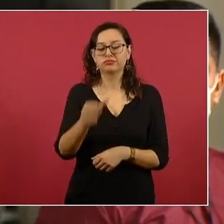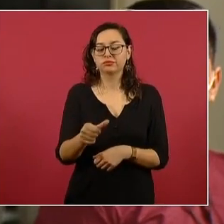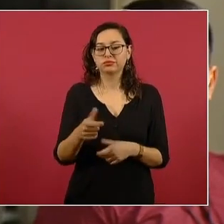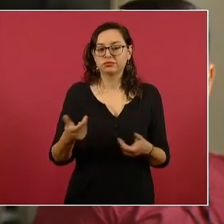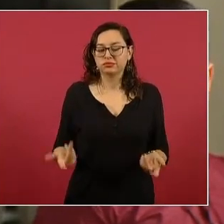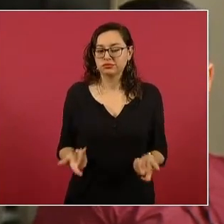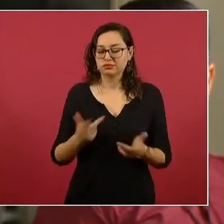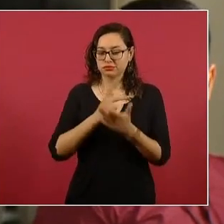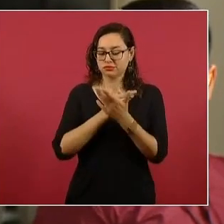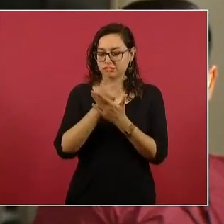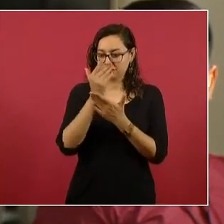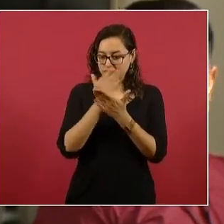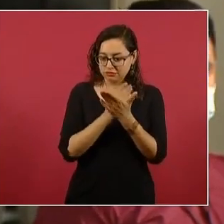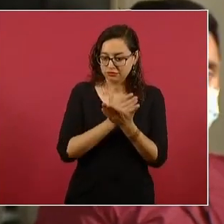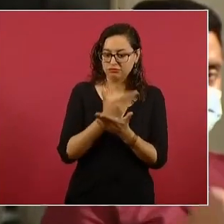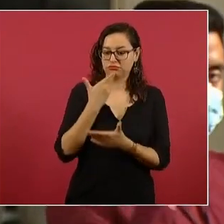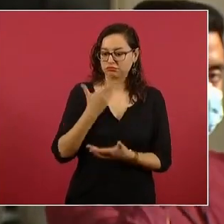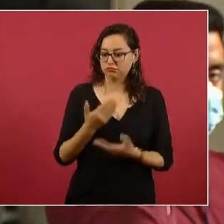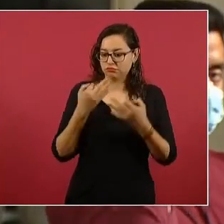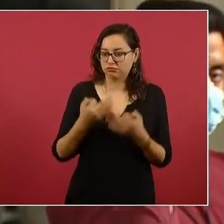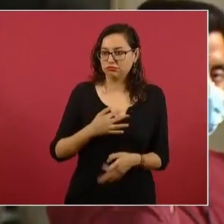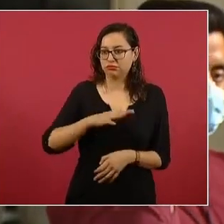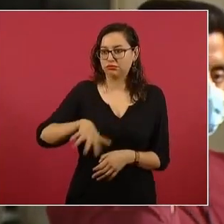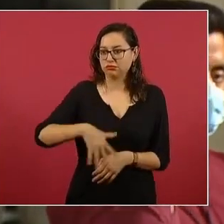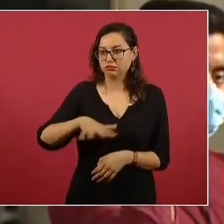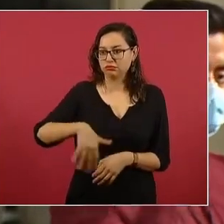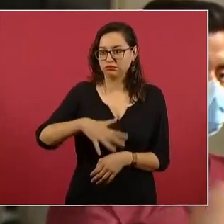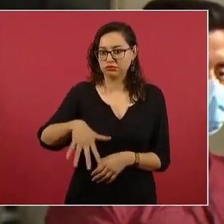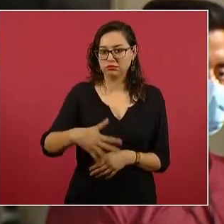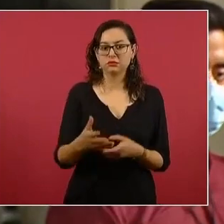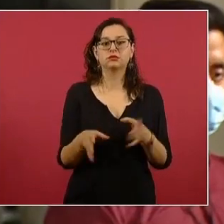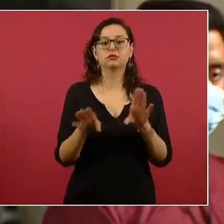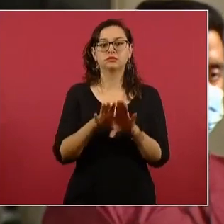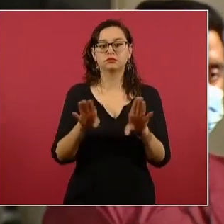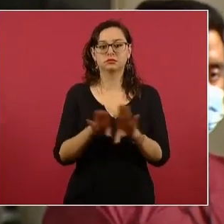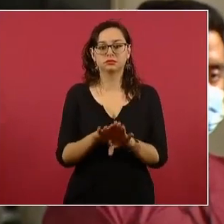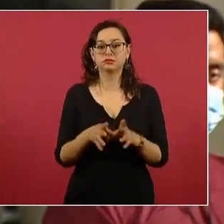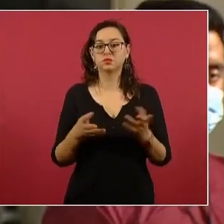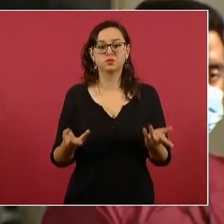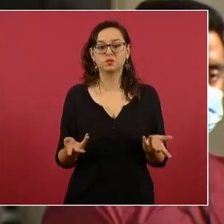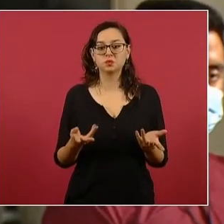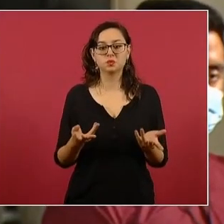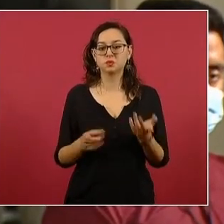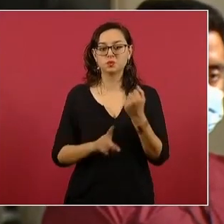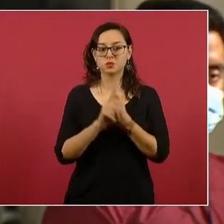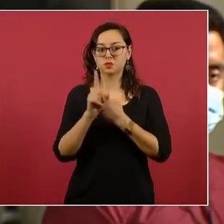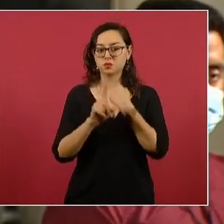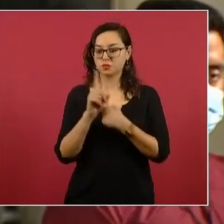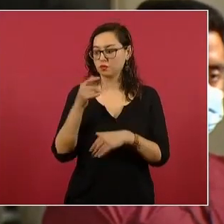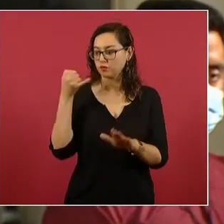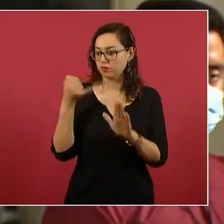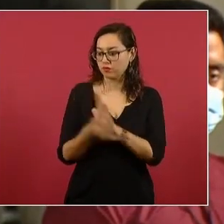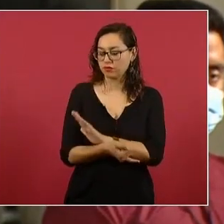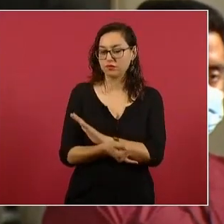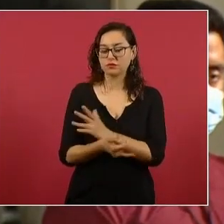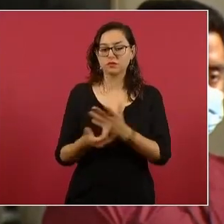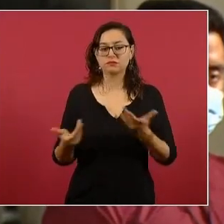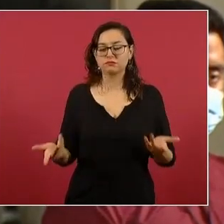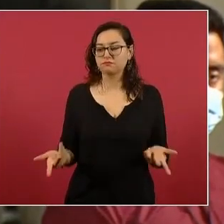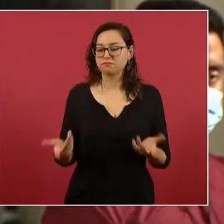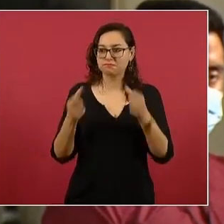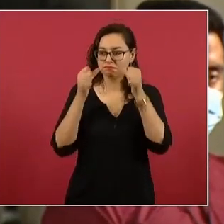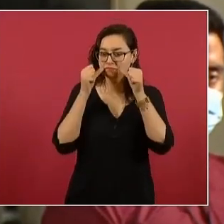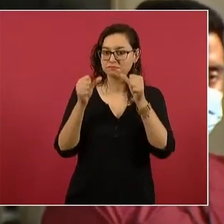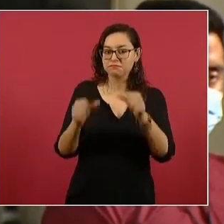se tiene un protocolo de búsqueda, el Poder Judicial o las fiscalías no quieren atender este problema de fondo. Peor aún, en el Congreso